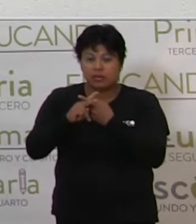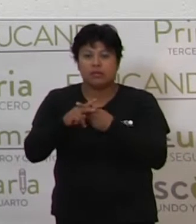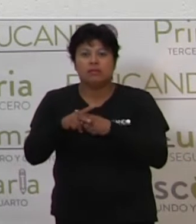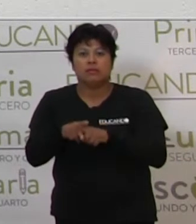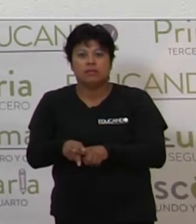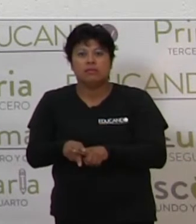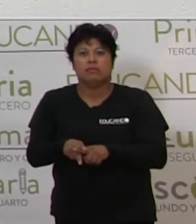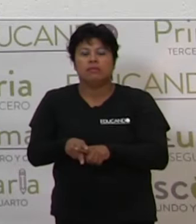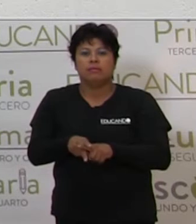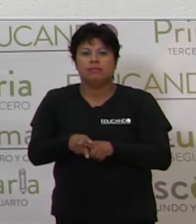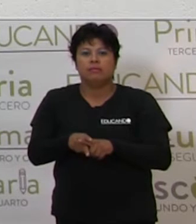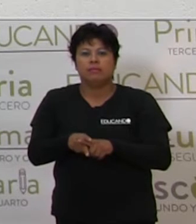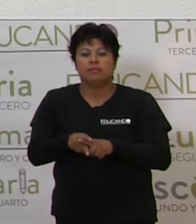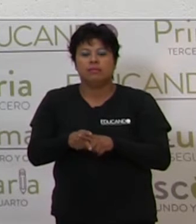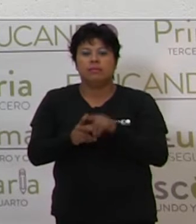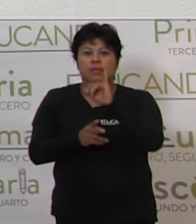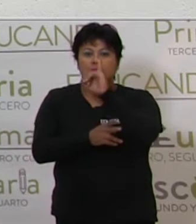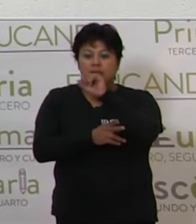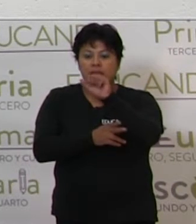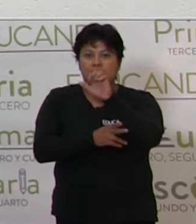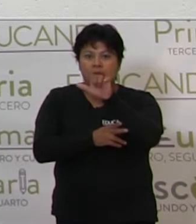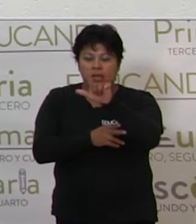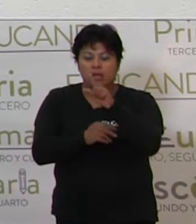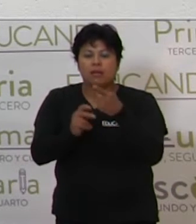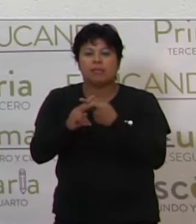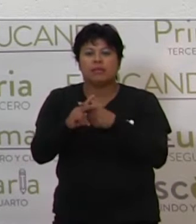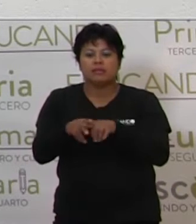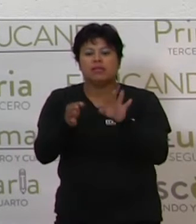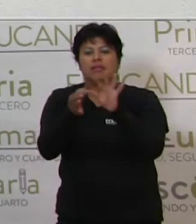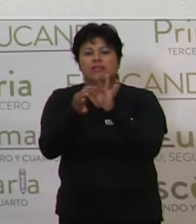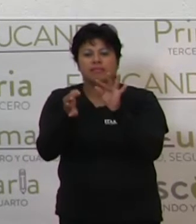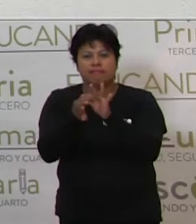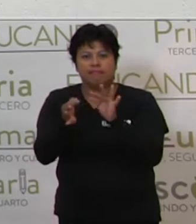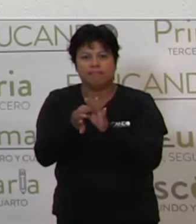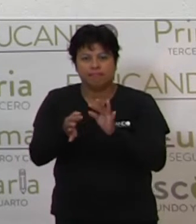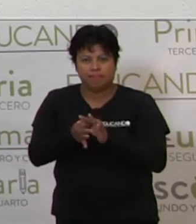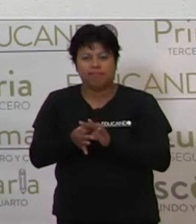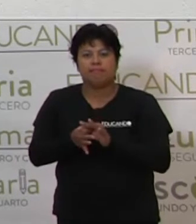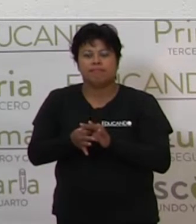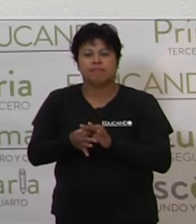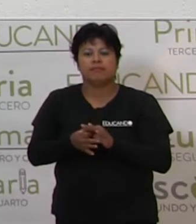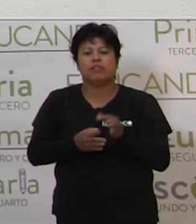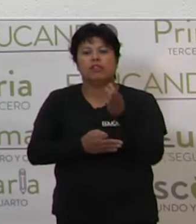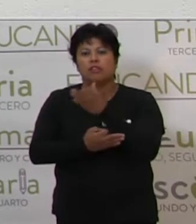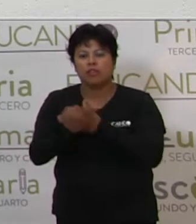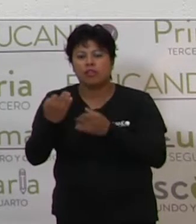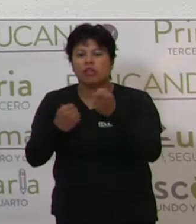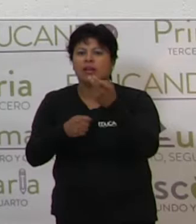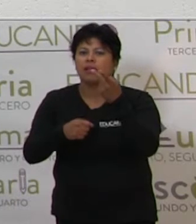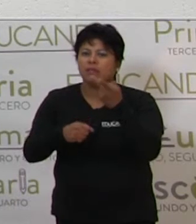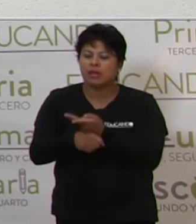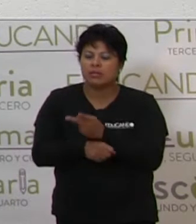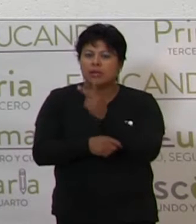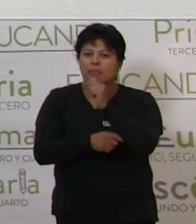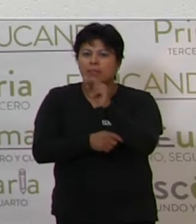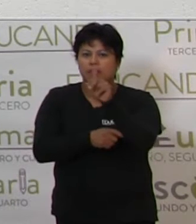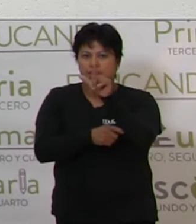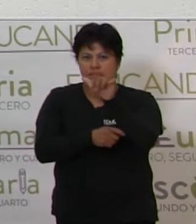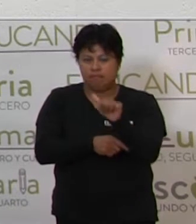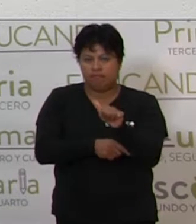entonces Isabel empieza a narrarnos todo lo que le pasa a Paula.